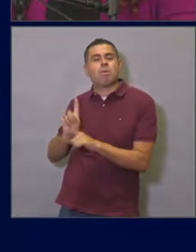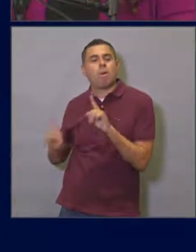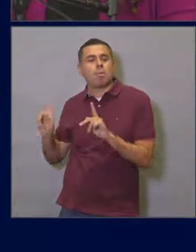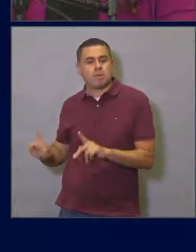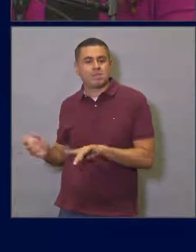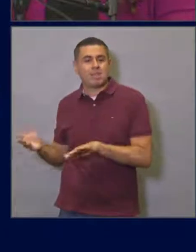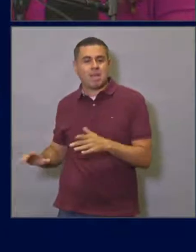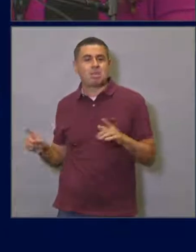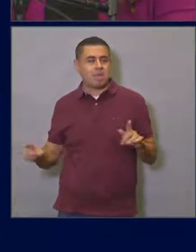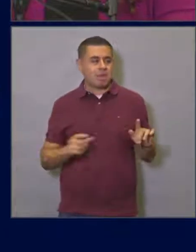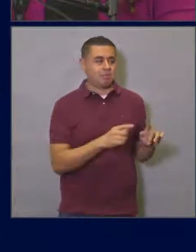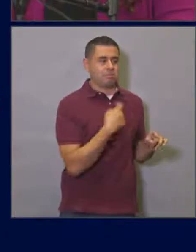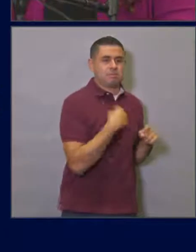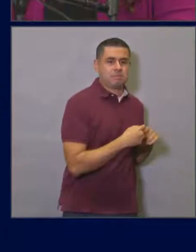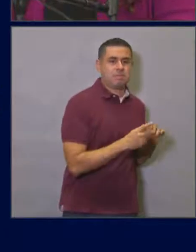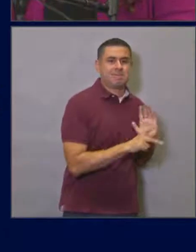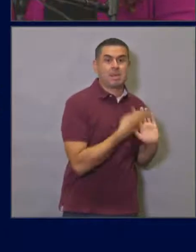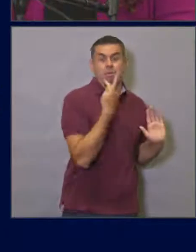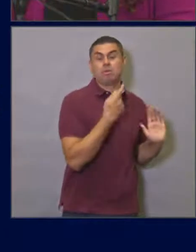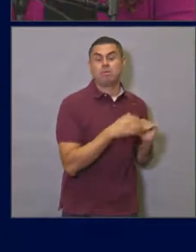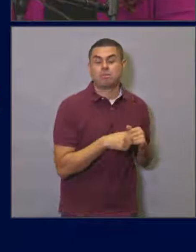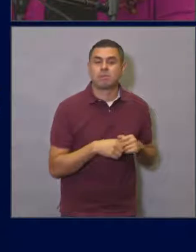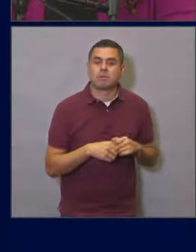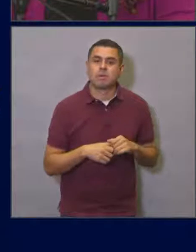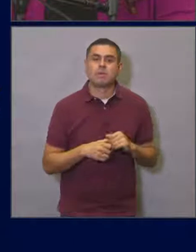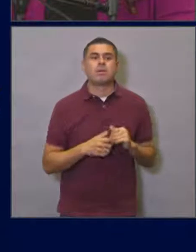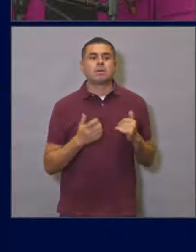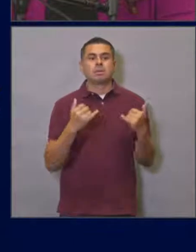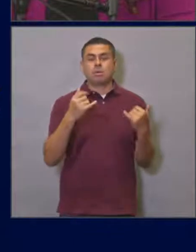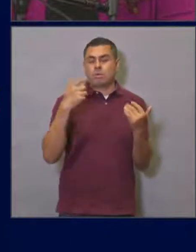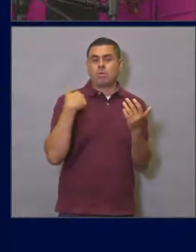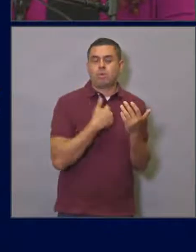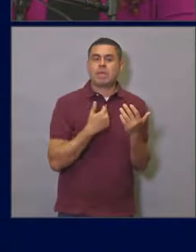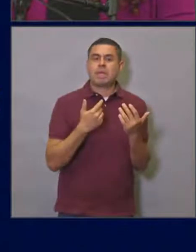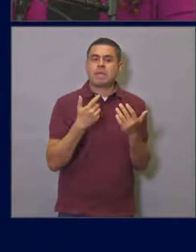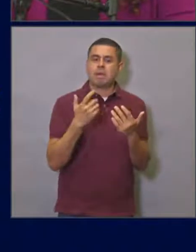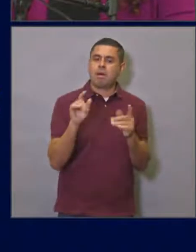Cuando vemos los casos por área de pobreza, vemos que el ingreso del área